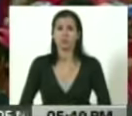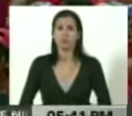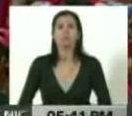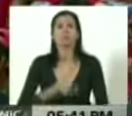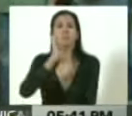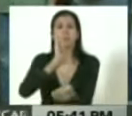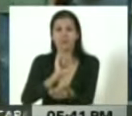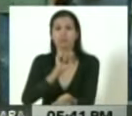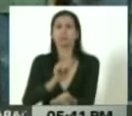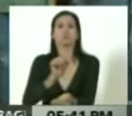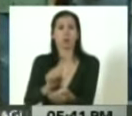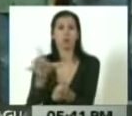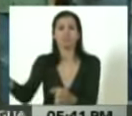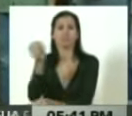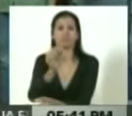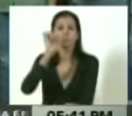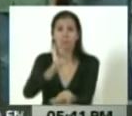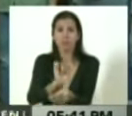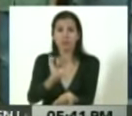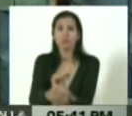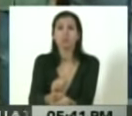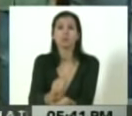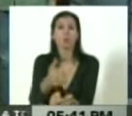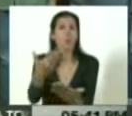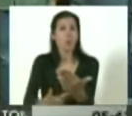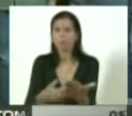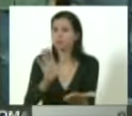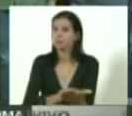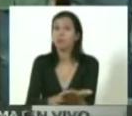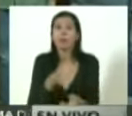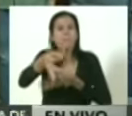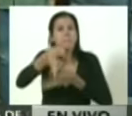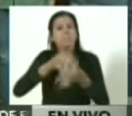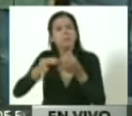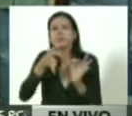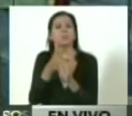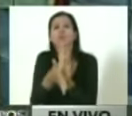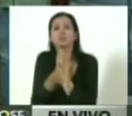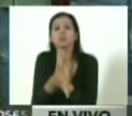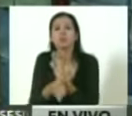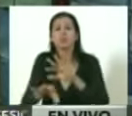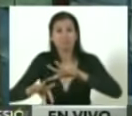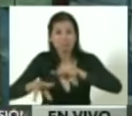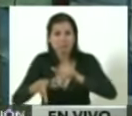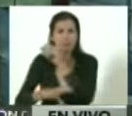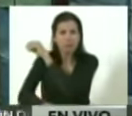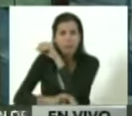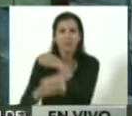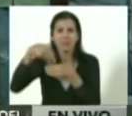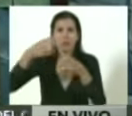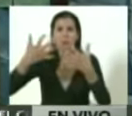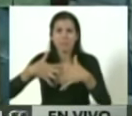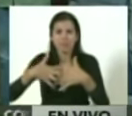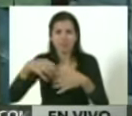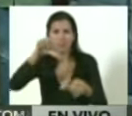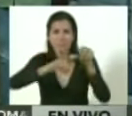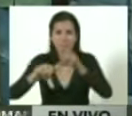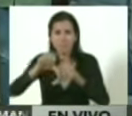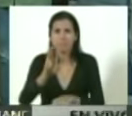detenido para que rinda cuentas respecto a los hechos irregulares que ahí se detectaron.